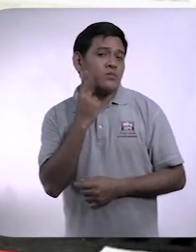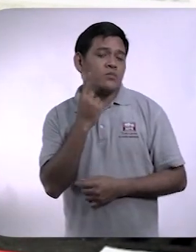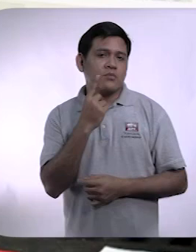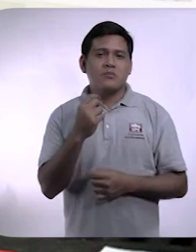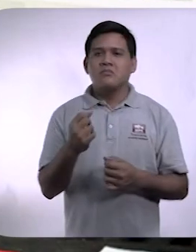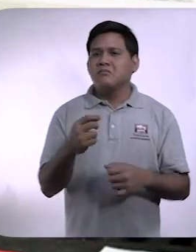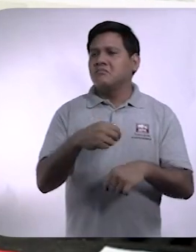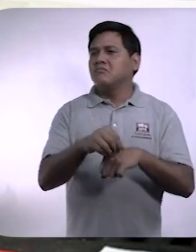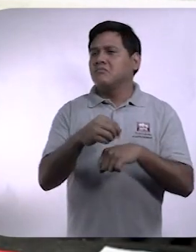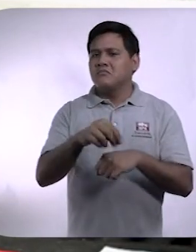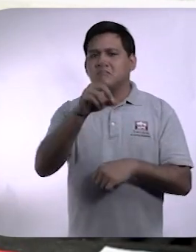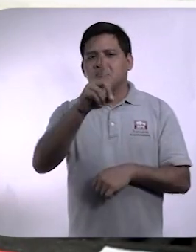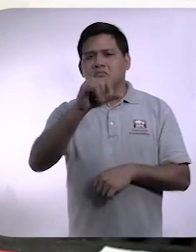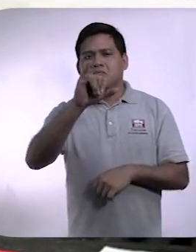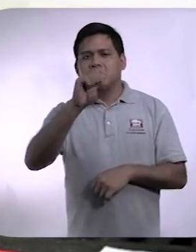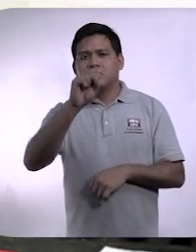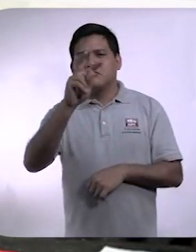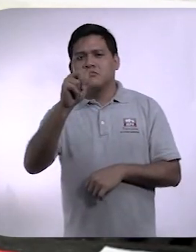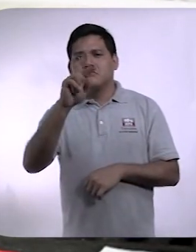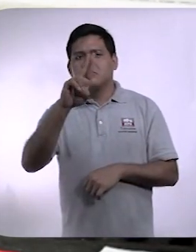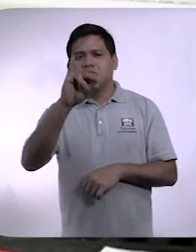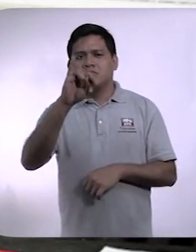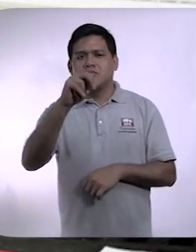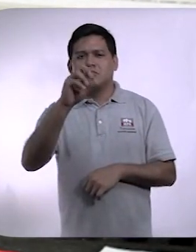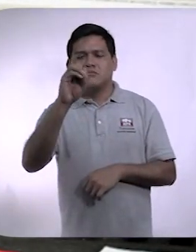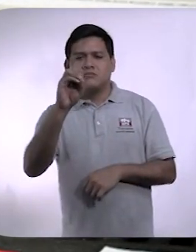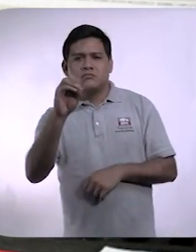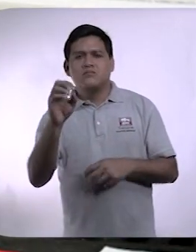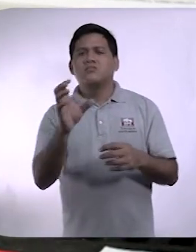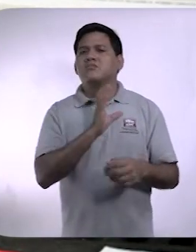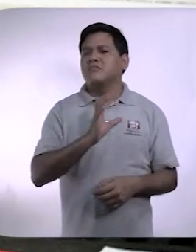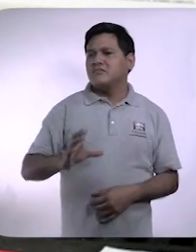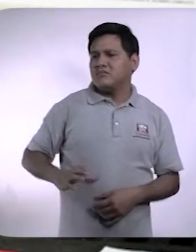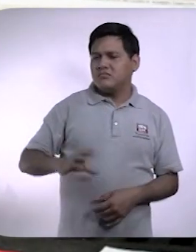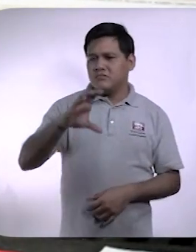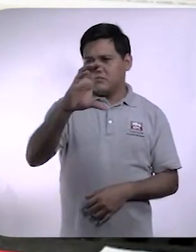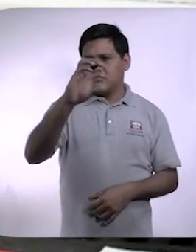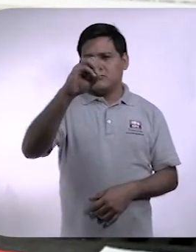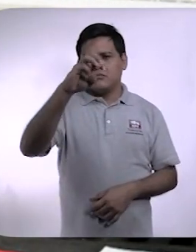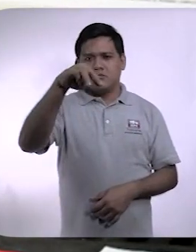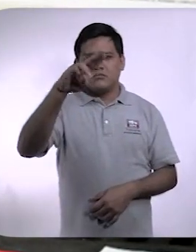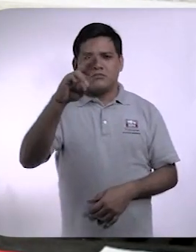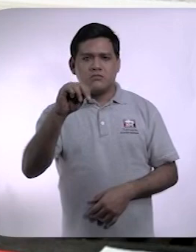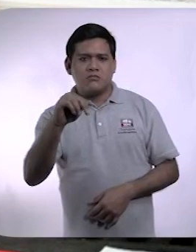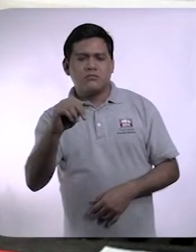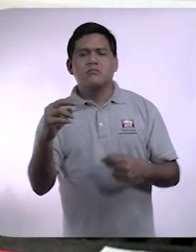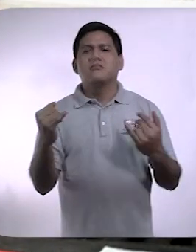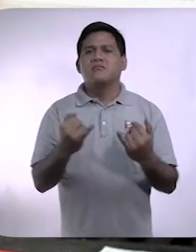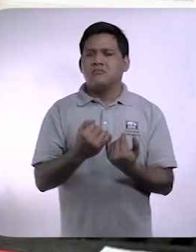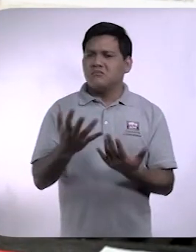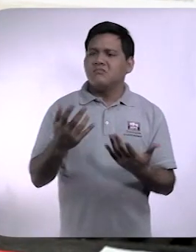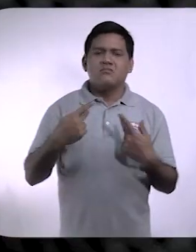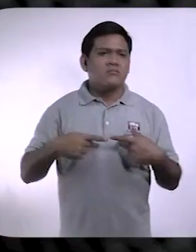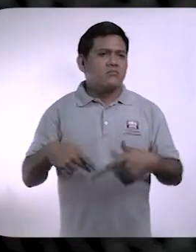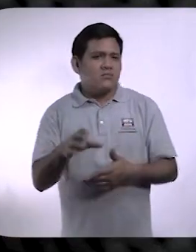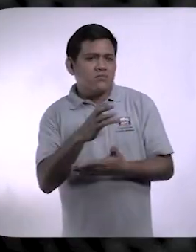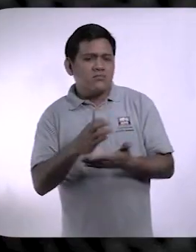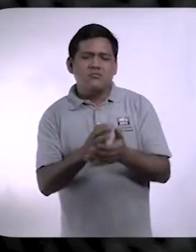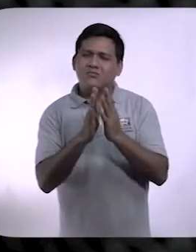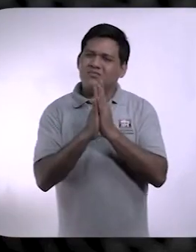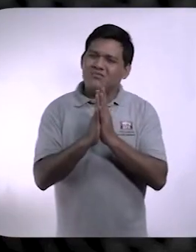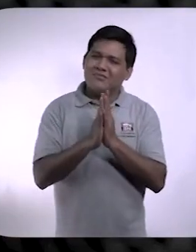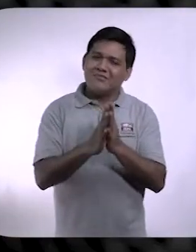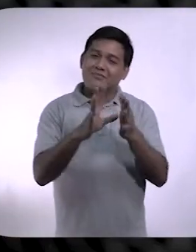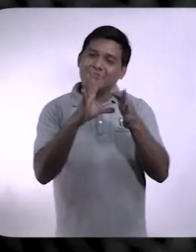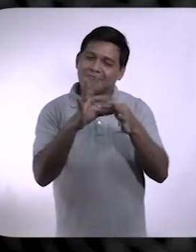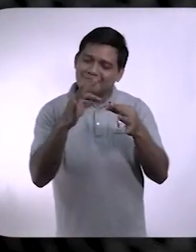distritos que existe lo que fue la candidatura común. ¿Qué es lo que le pedimos a la ciudadanía? Que se informe muy bien. Una